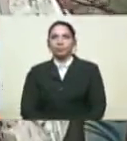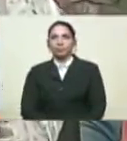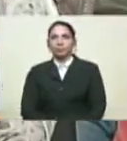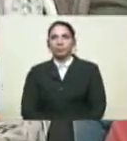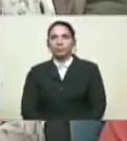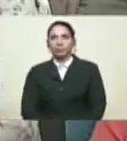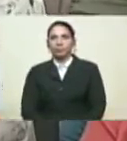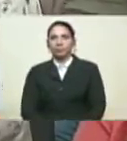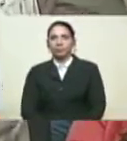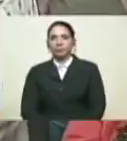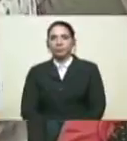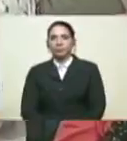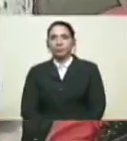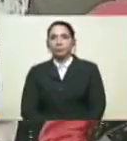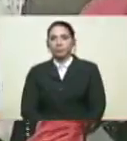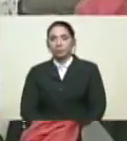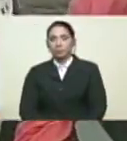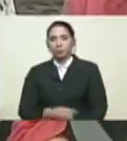Por eso le decía a Desiré,